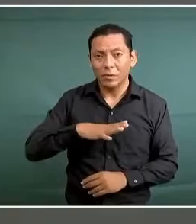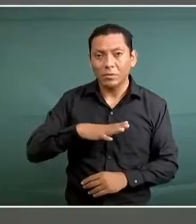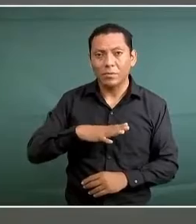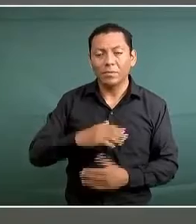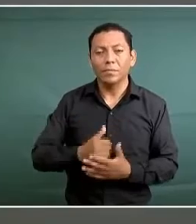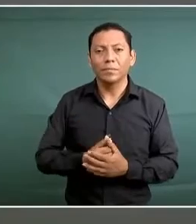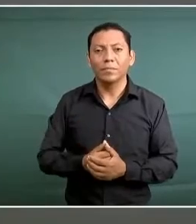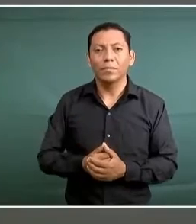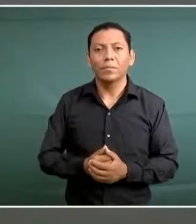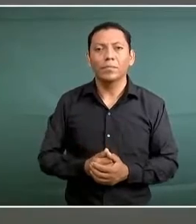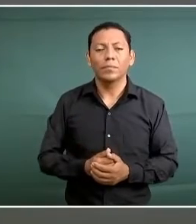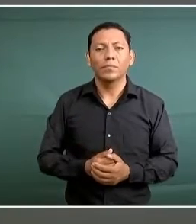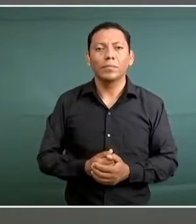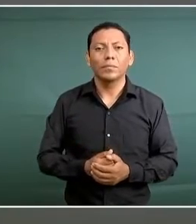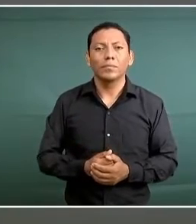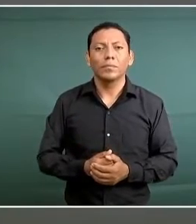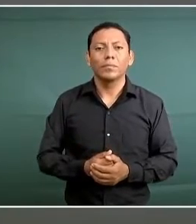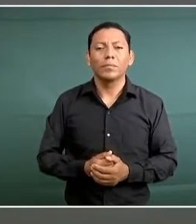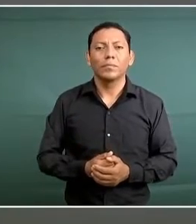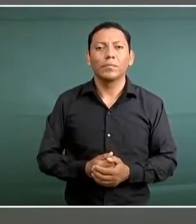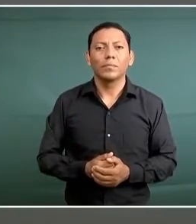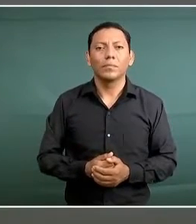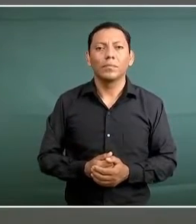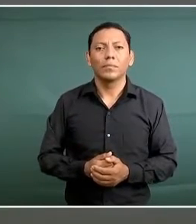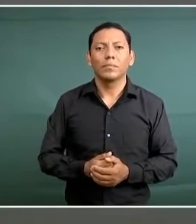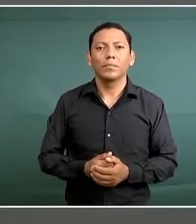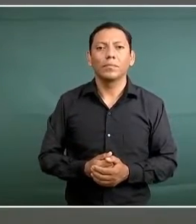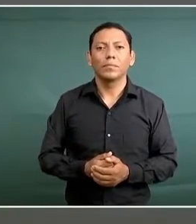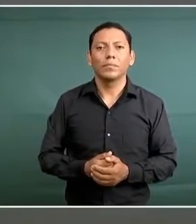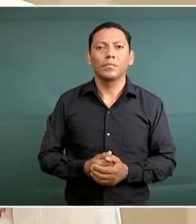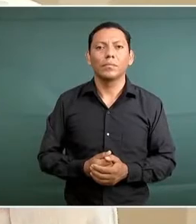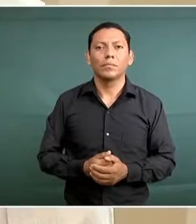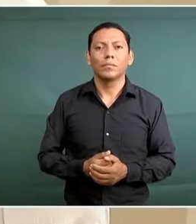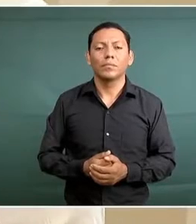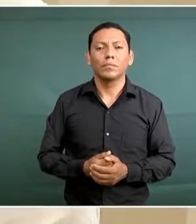de falta de